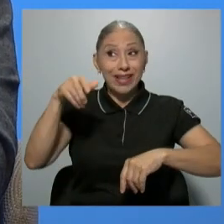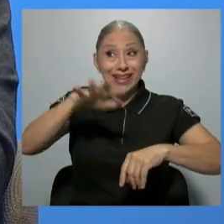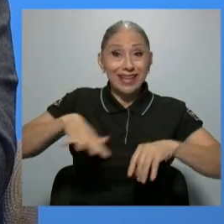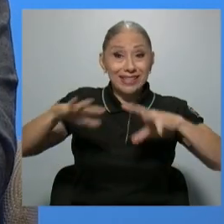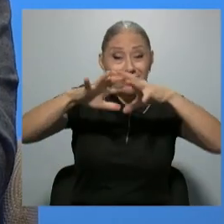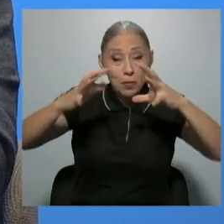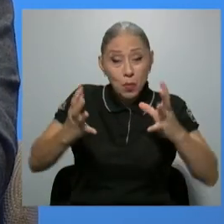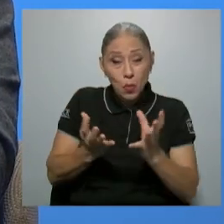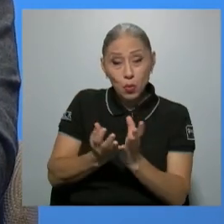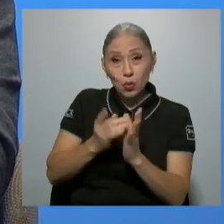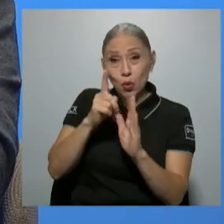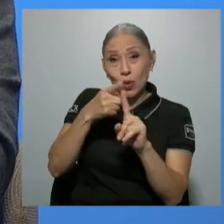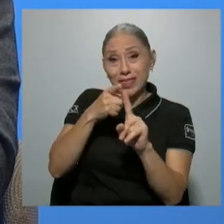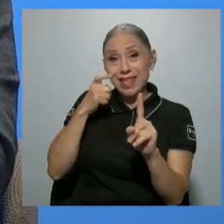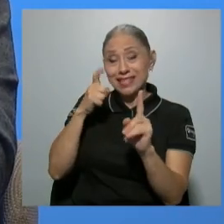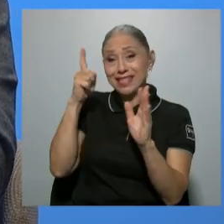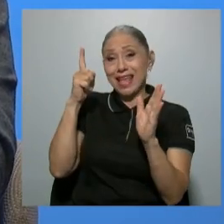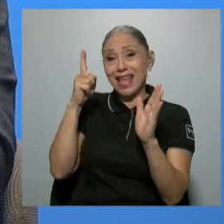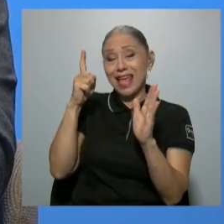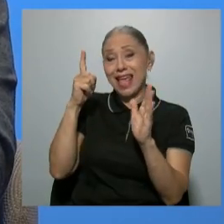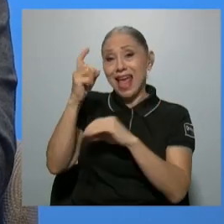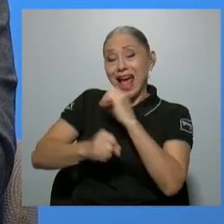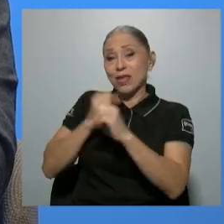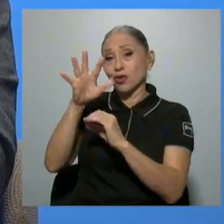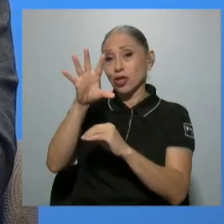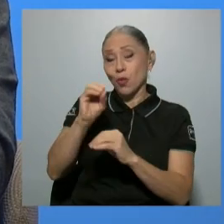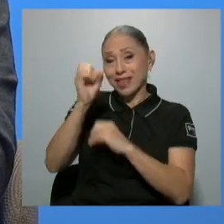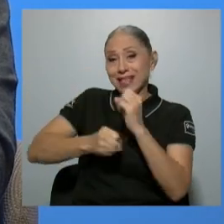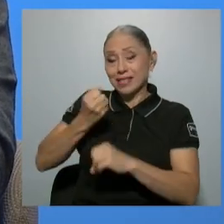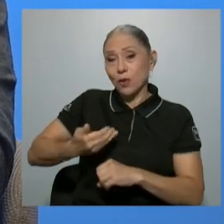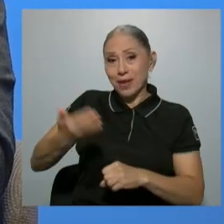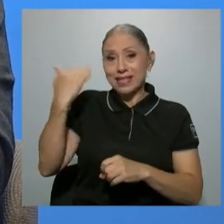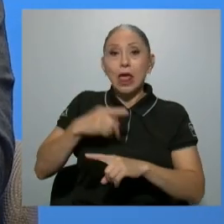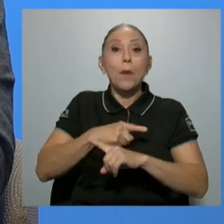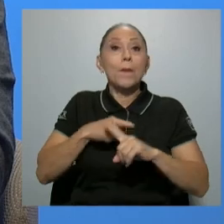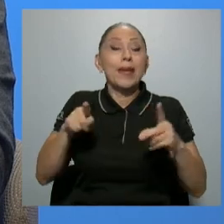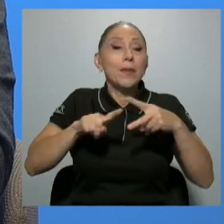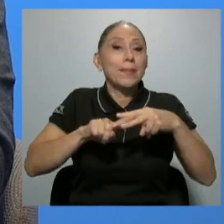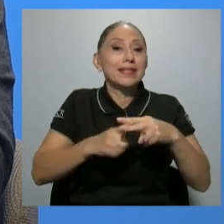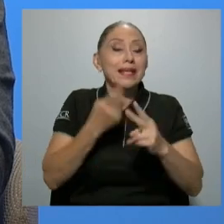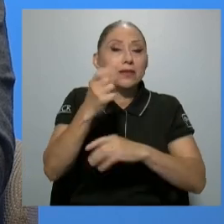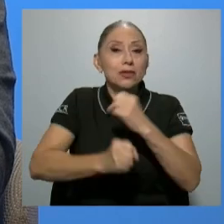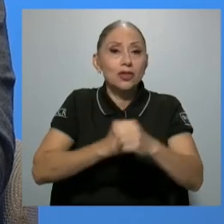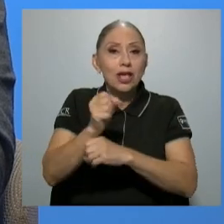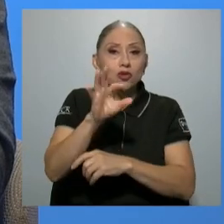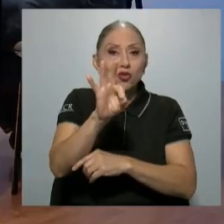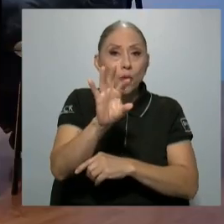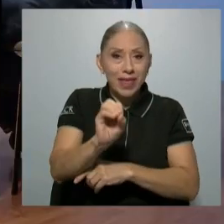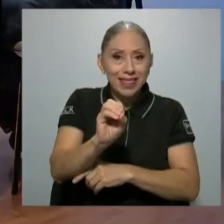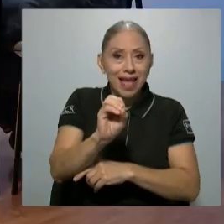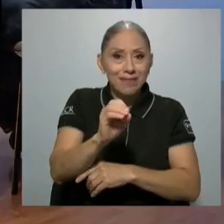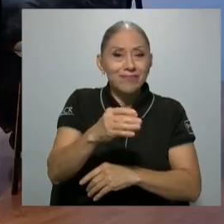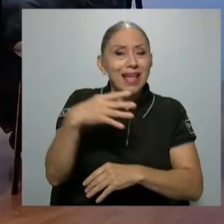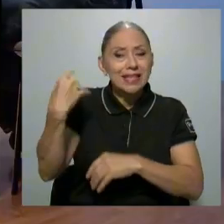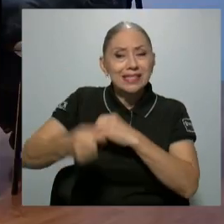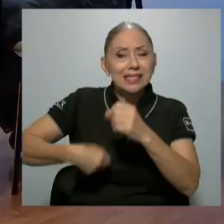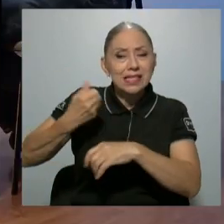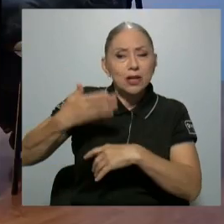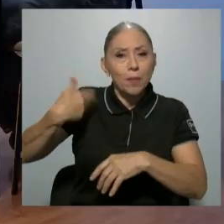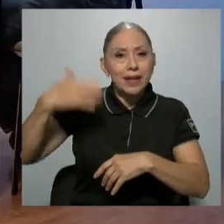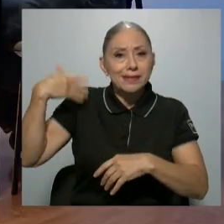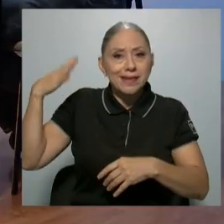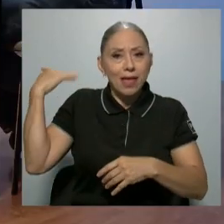años 50 del siglo pasado, pero yo diría que con más intensidad a partir de la década de los 90, del siglo pasado también, de una